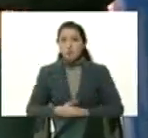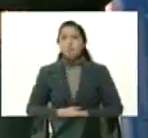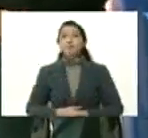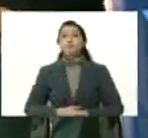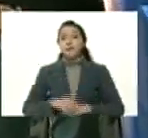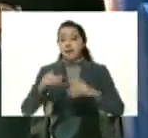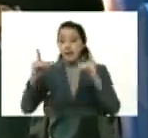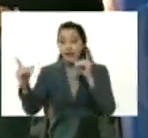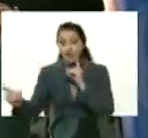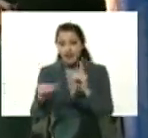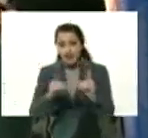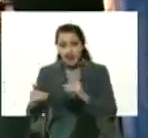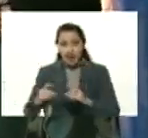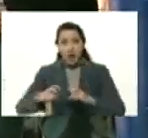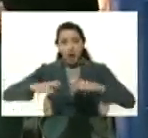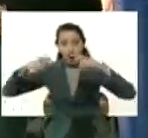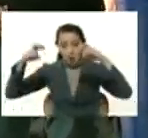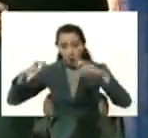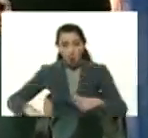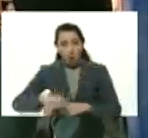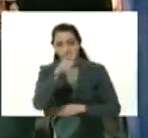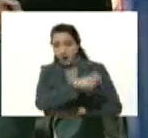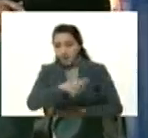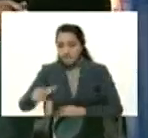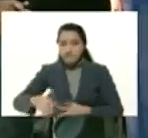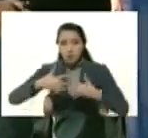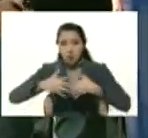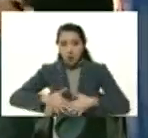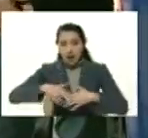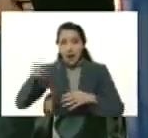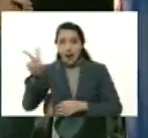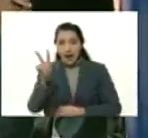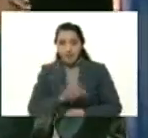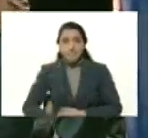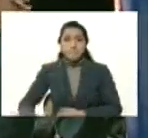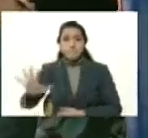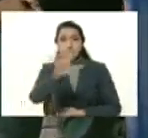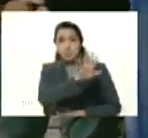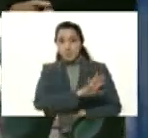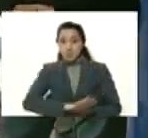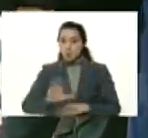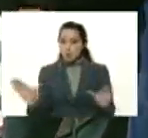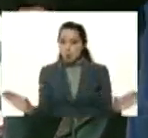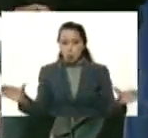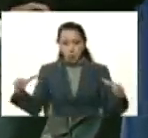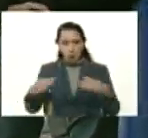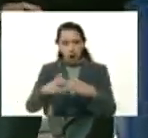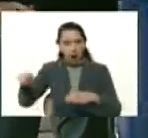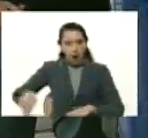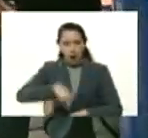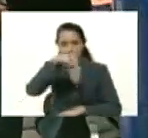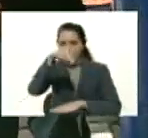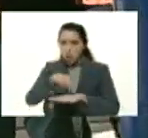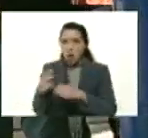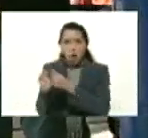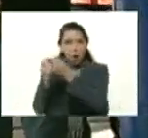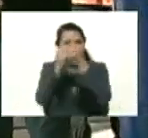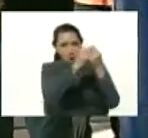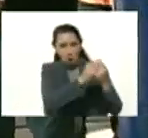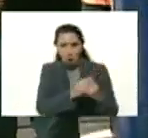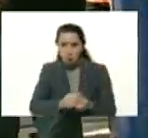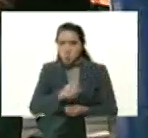diálogo con todos los empresarios del país, el Consejo Nacional de Economía, llamado